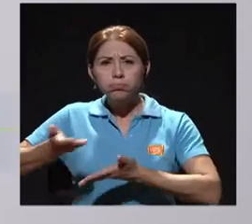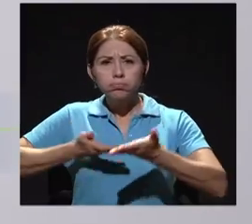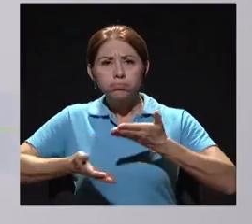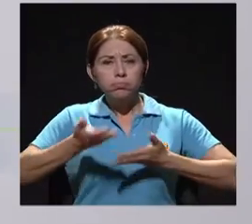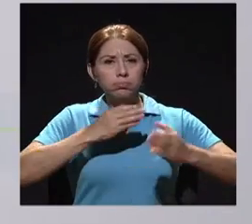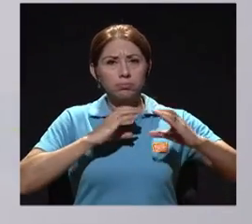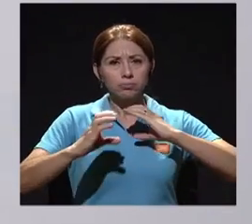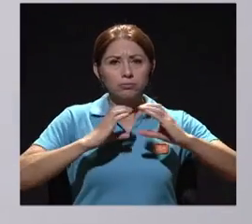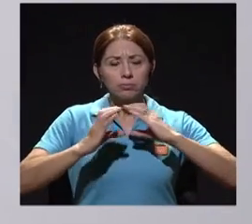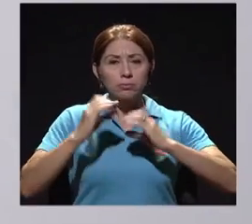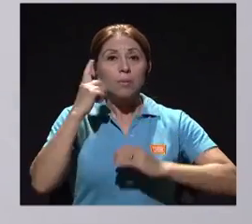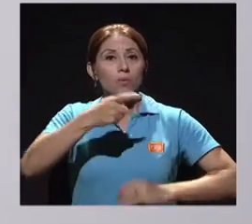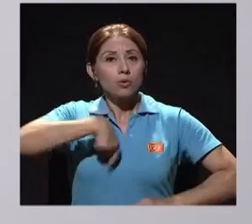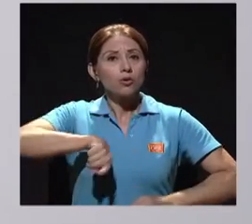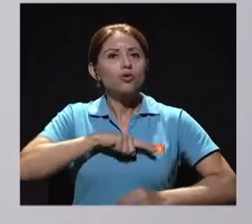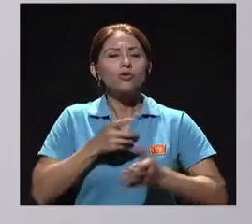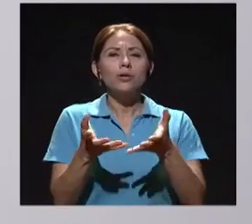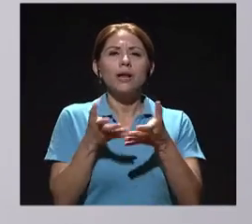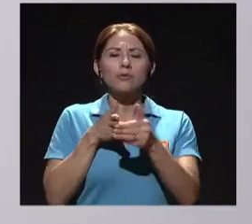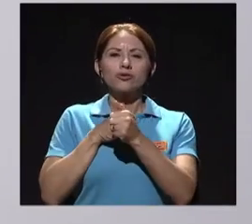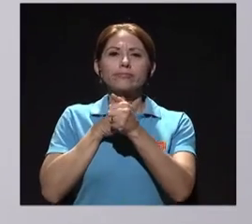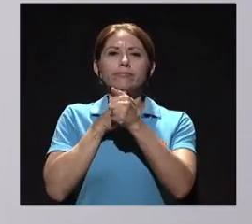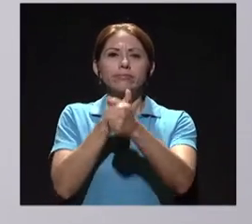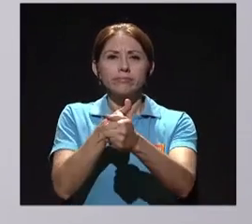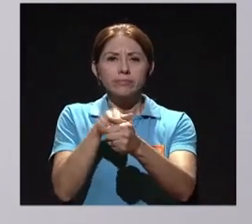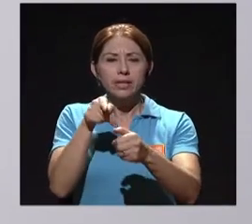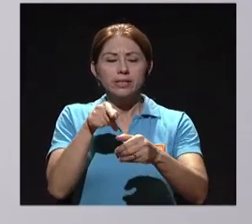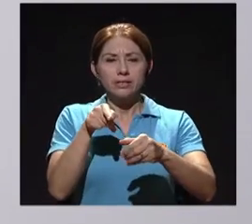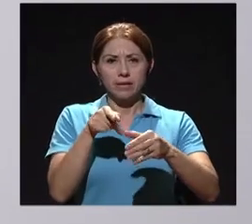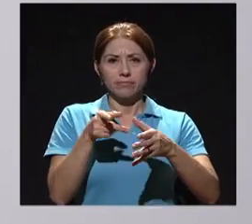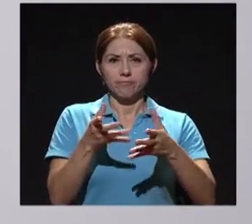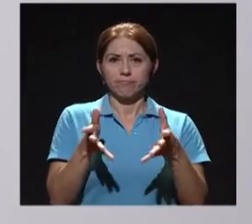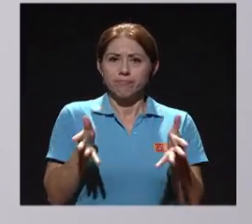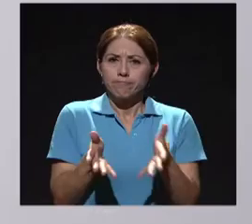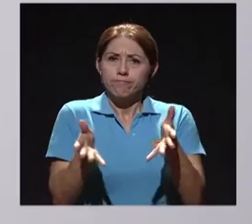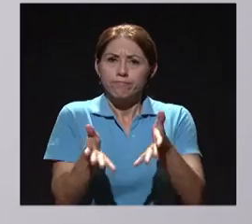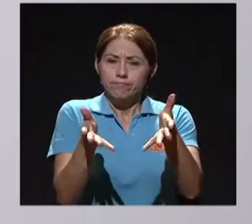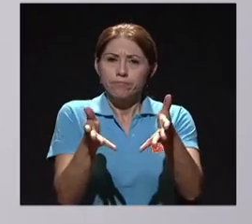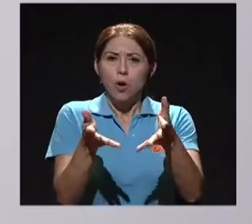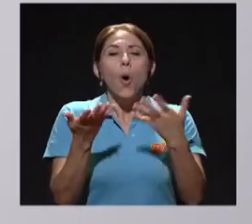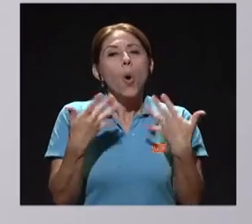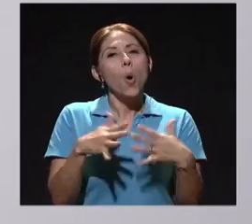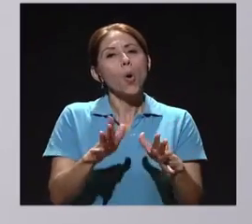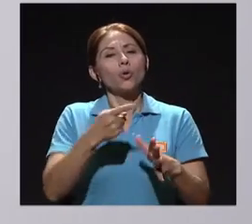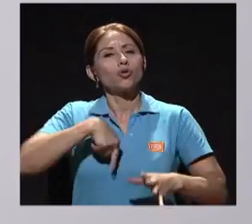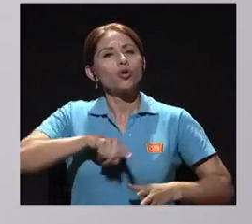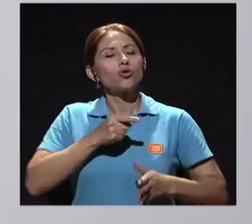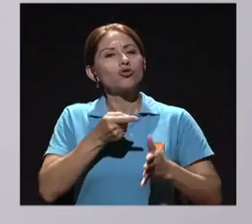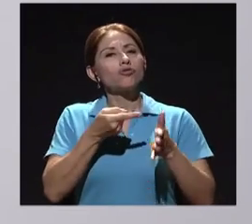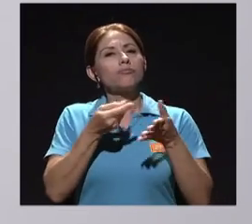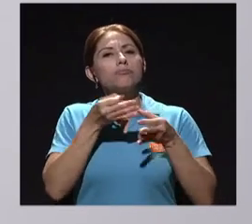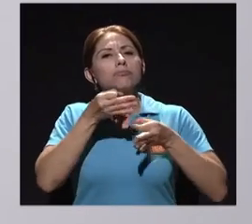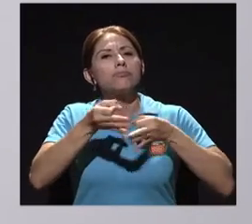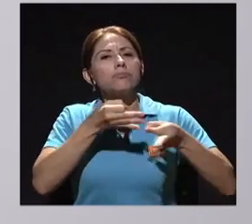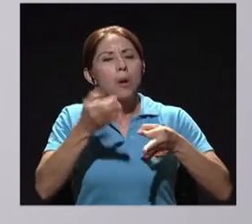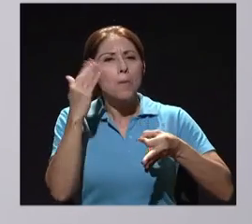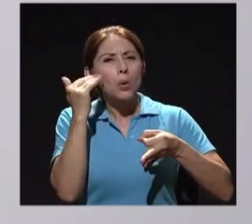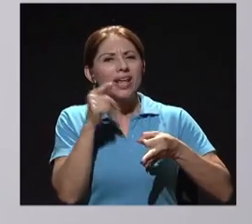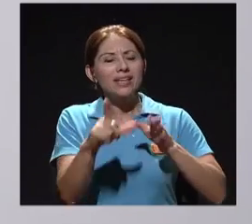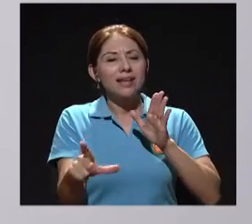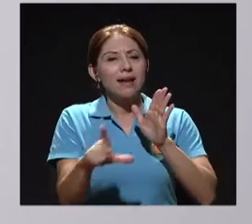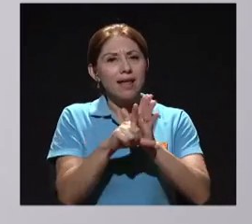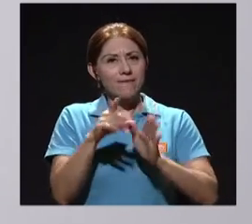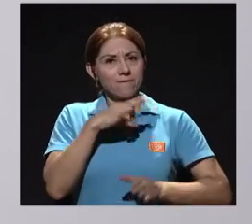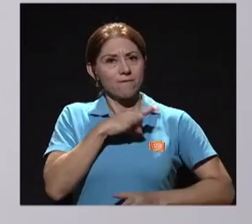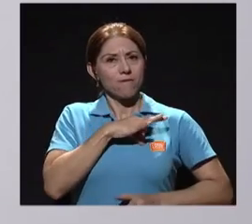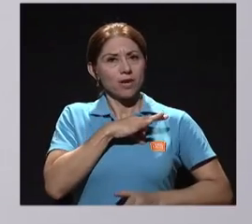porque si queremos ser libres en este movimiento por lo menos exponer las ideas básicas de porque esta ley no